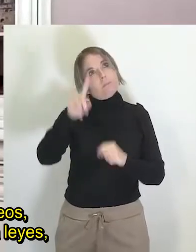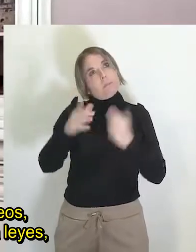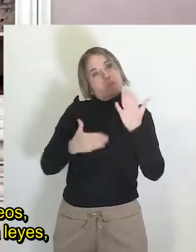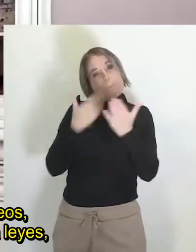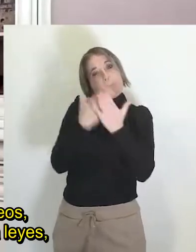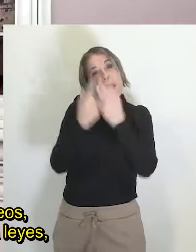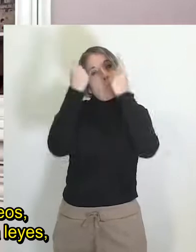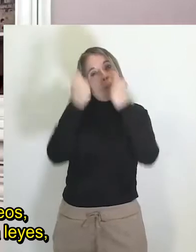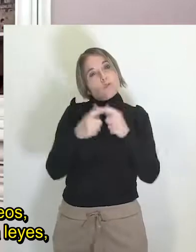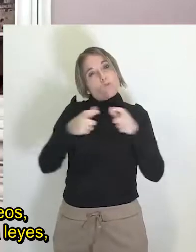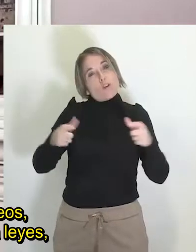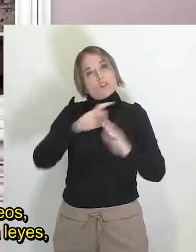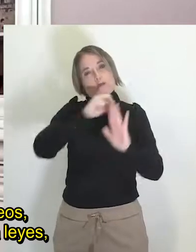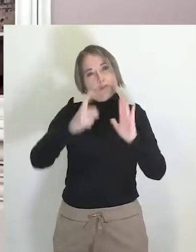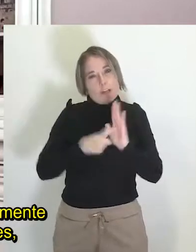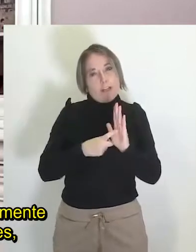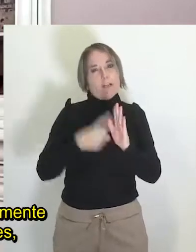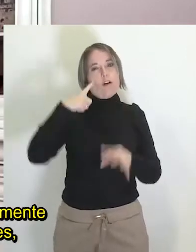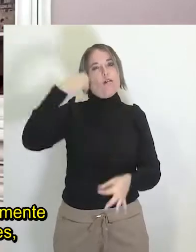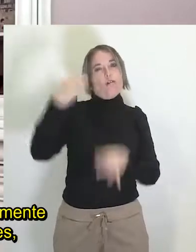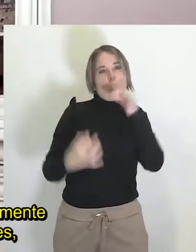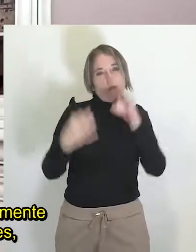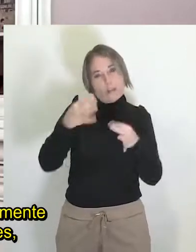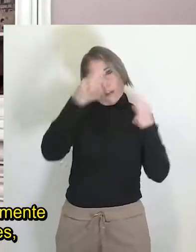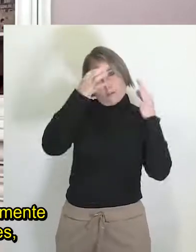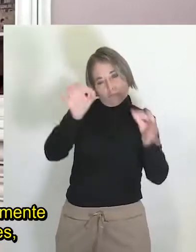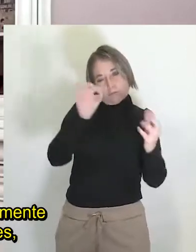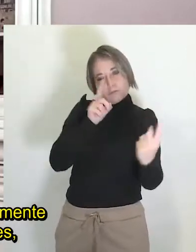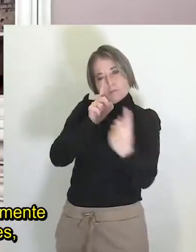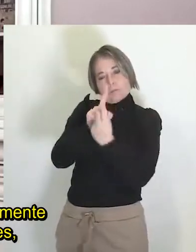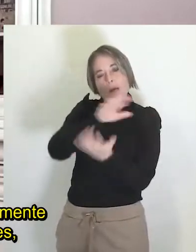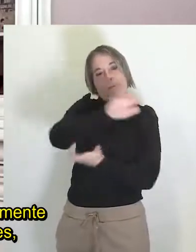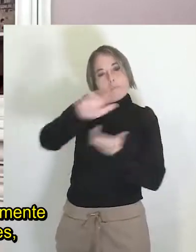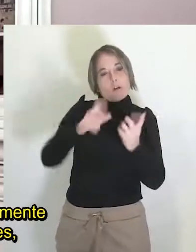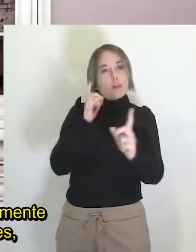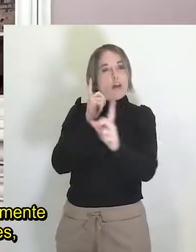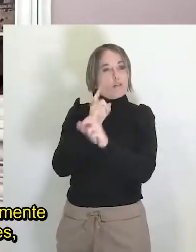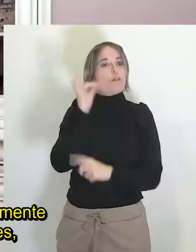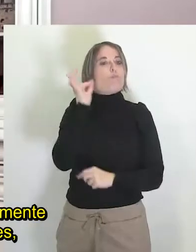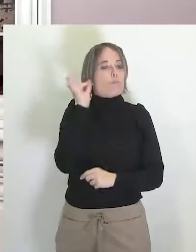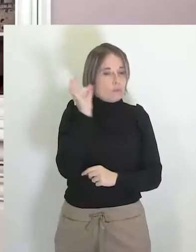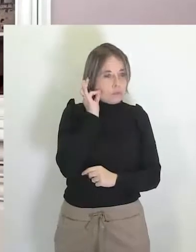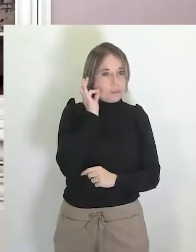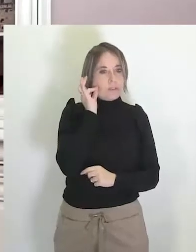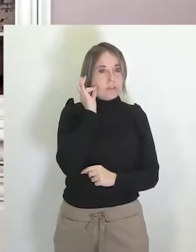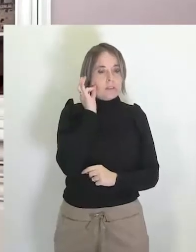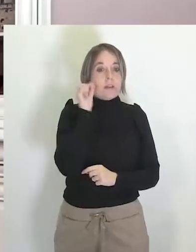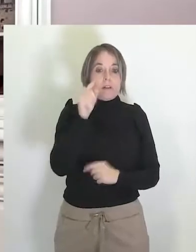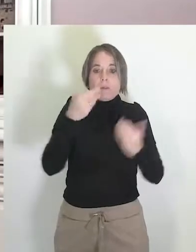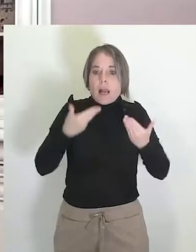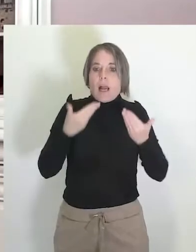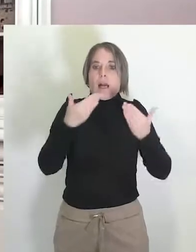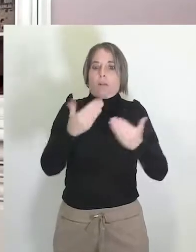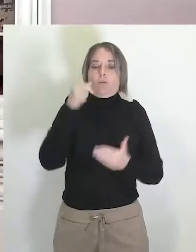se piden más presupuestos para leyes, para juzgados que traten directamente la violencia contra las mujeres,